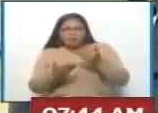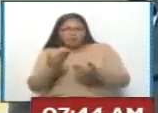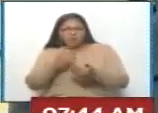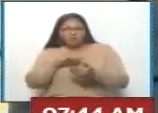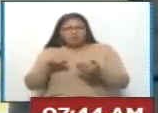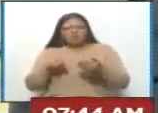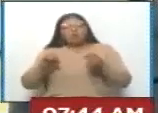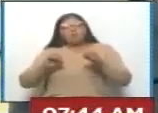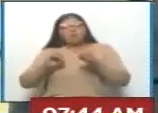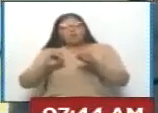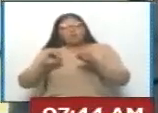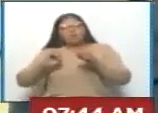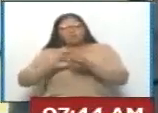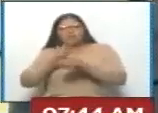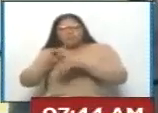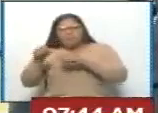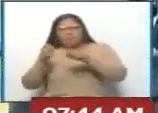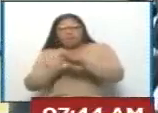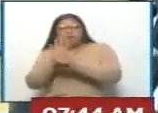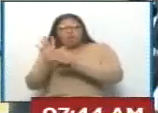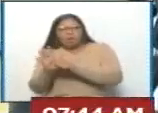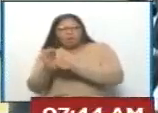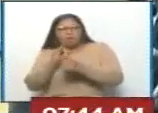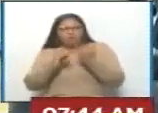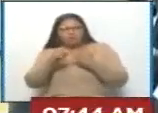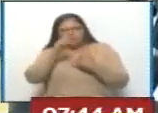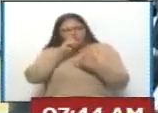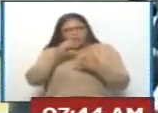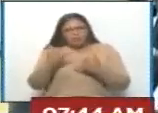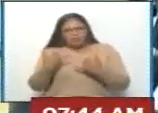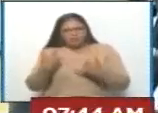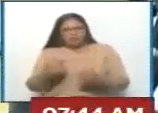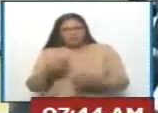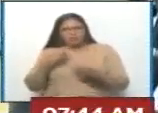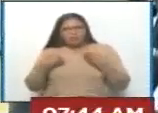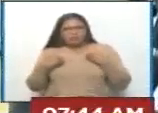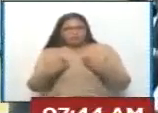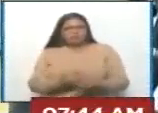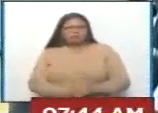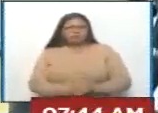pandemia, ahora en los últimos años, de tal manera que nos estamos